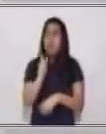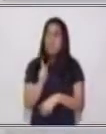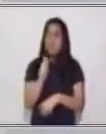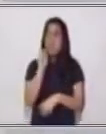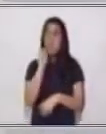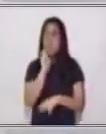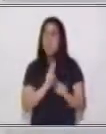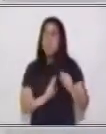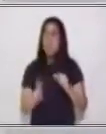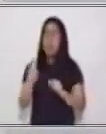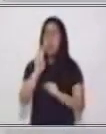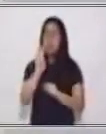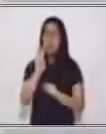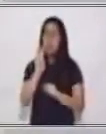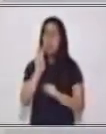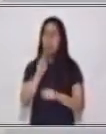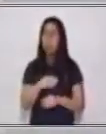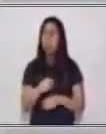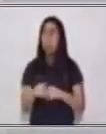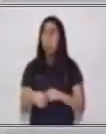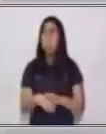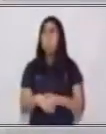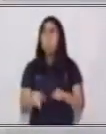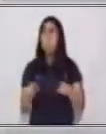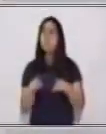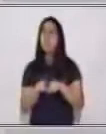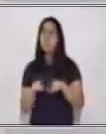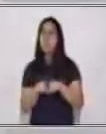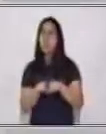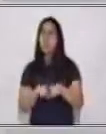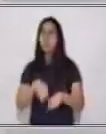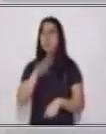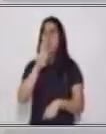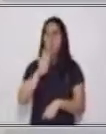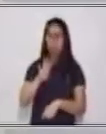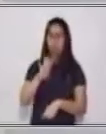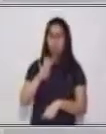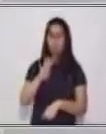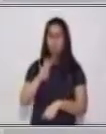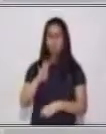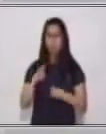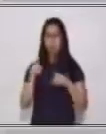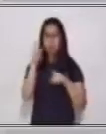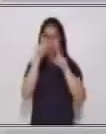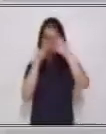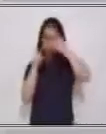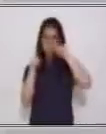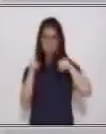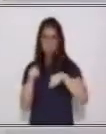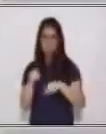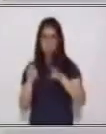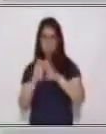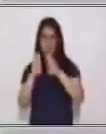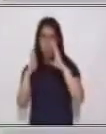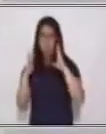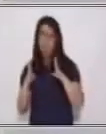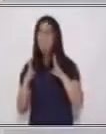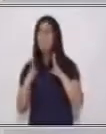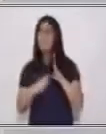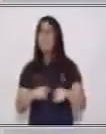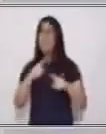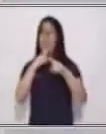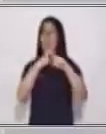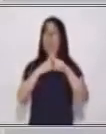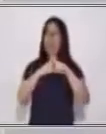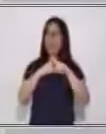despejarlo, crearlo. Entonces, y al cuadrado, observamos que el 4 es un producto